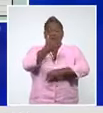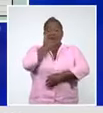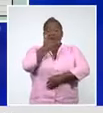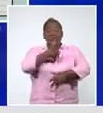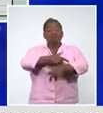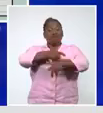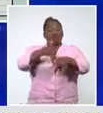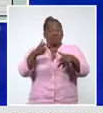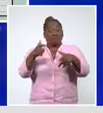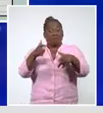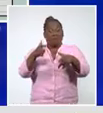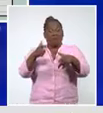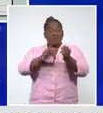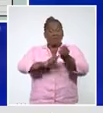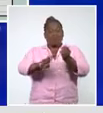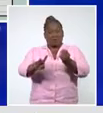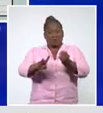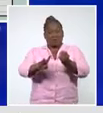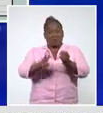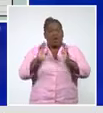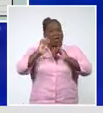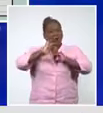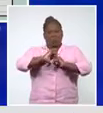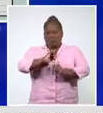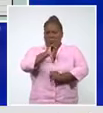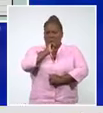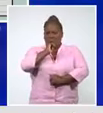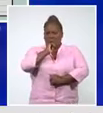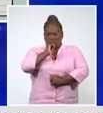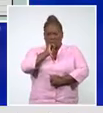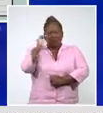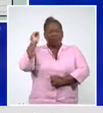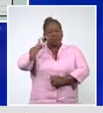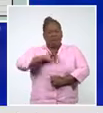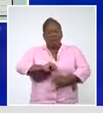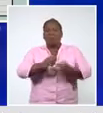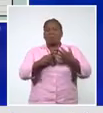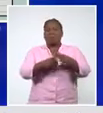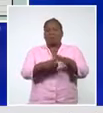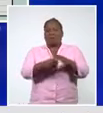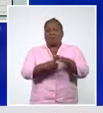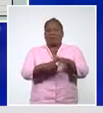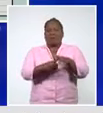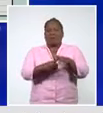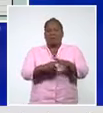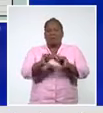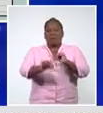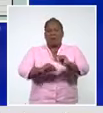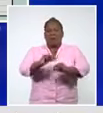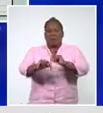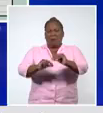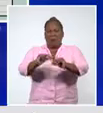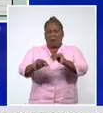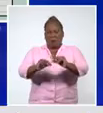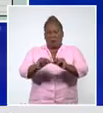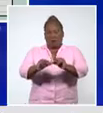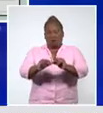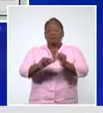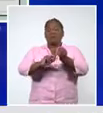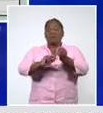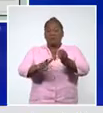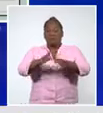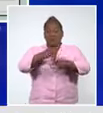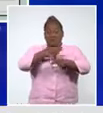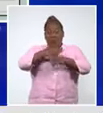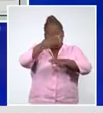que no tenemos duda que al igual que en otras ocasiones, van a resolver esta transmisión. Y la provincia de Santiago de